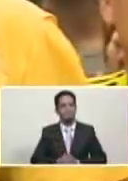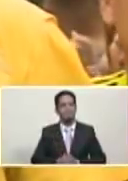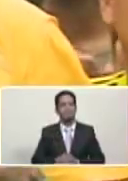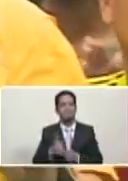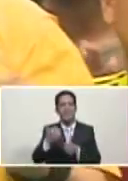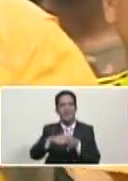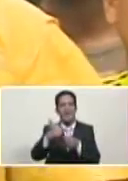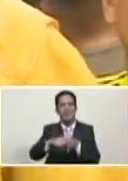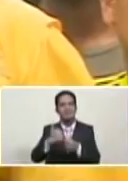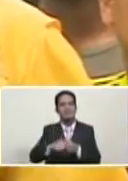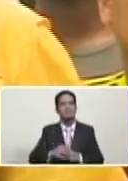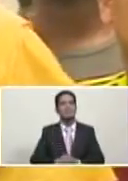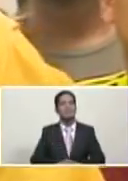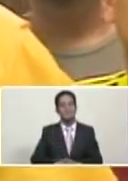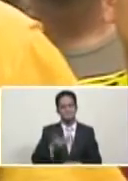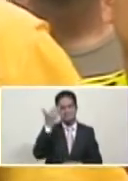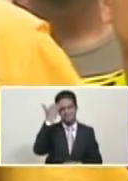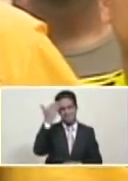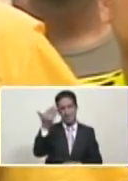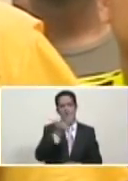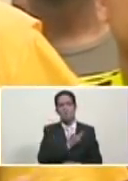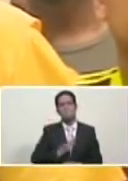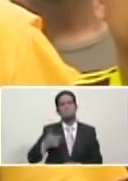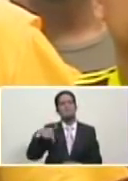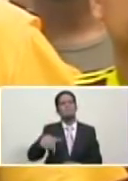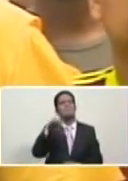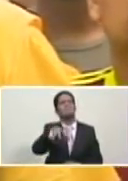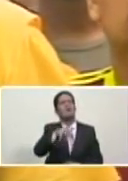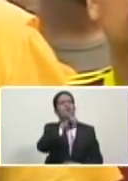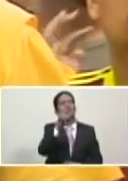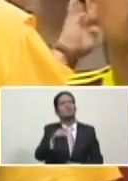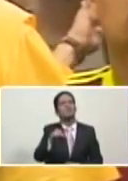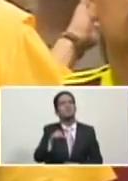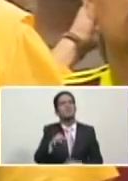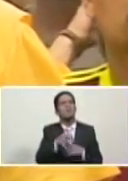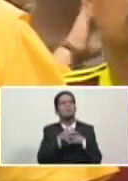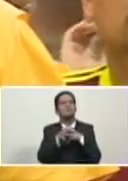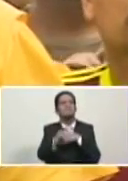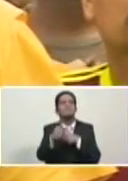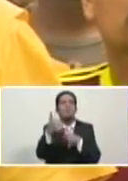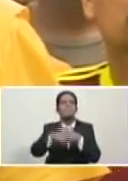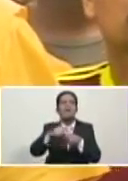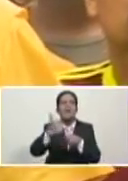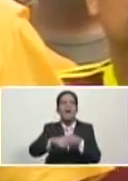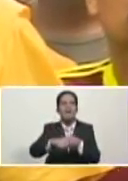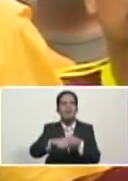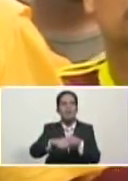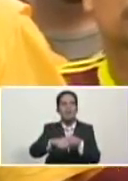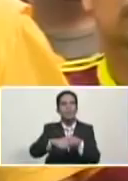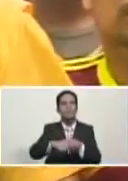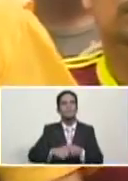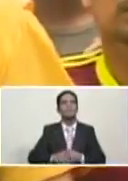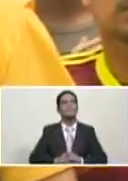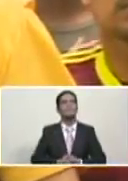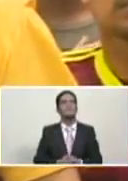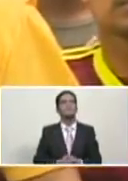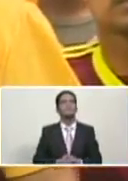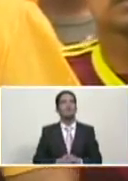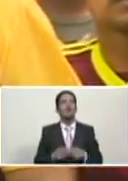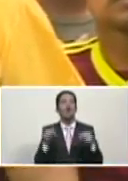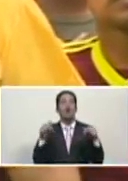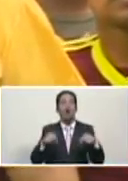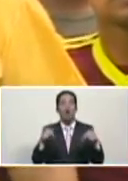Maracaibo. Saludo, presidente, desde el Zulia, desde el municipio Maracaibo, desde la parroquia Antonio Borjas Romero.